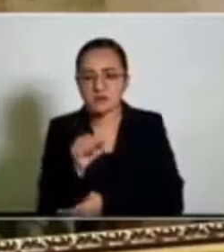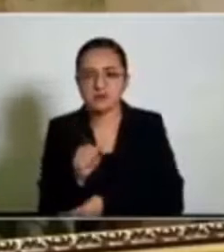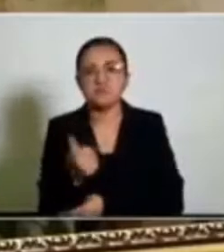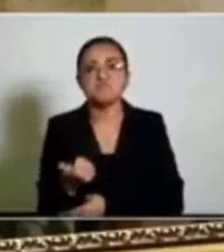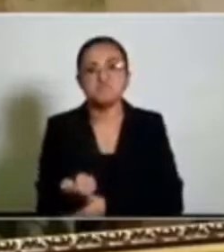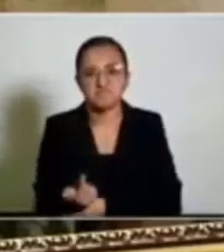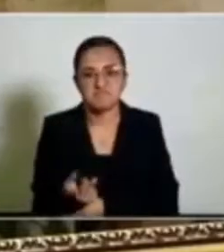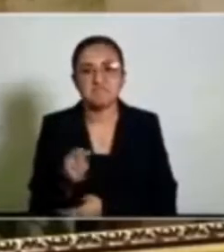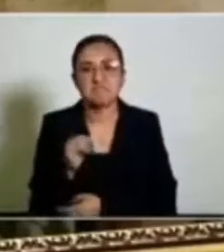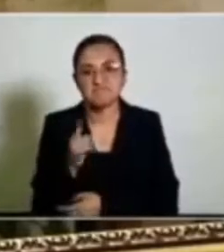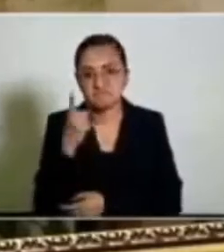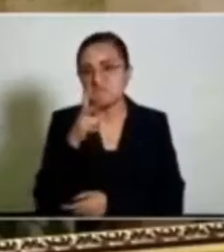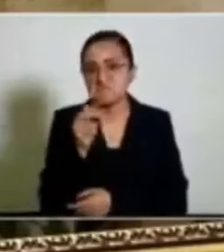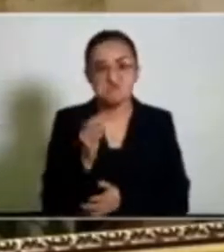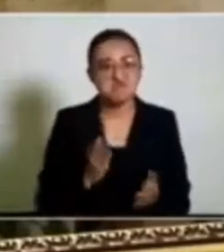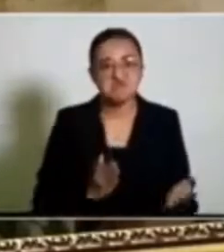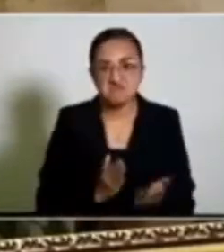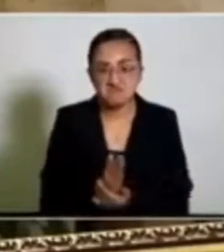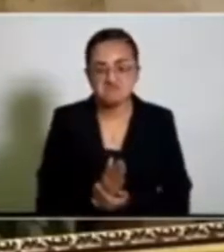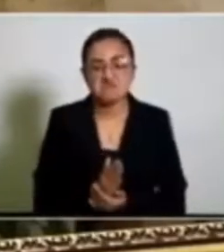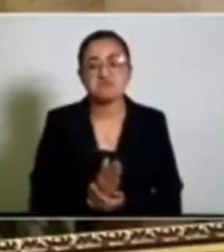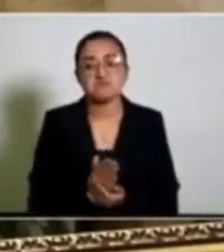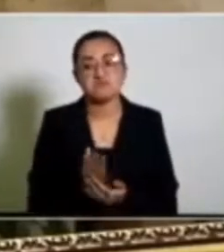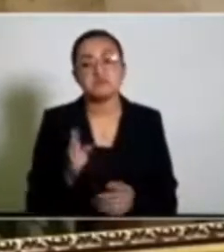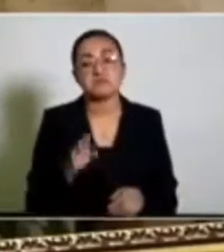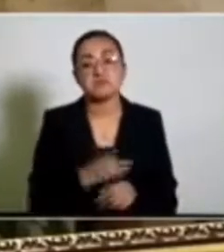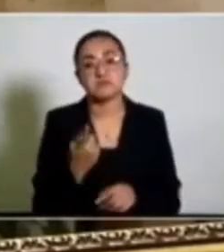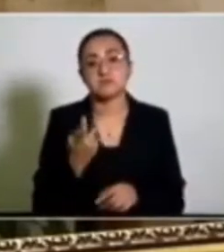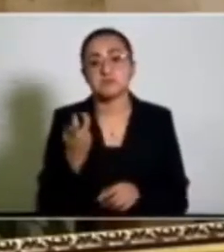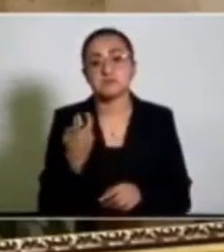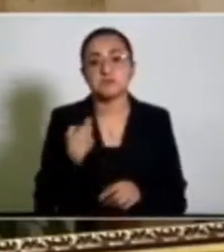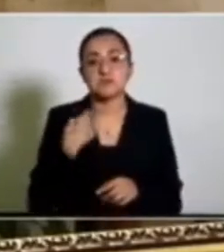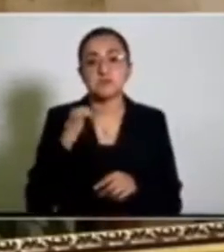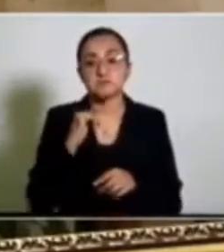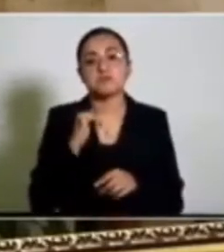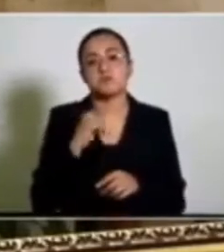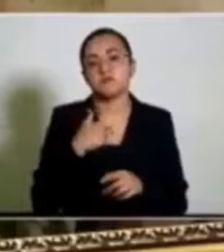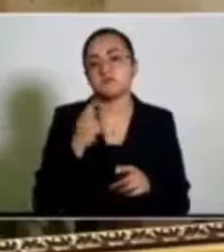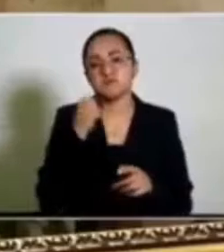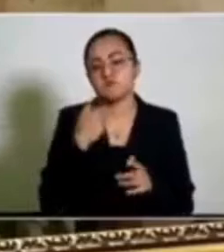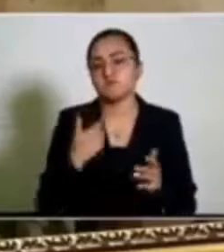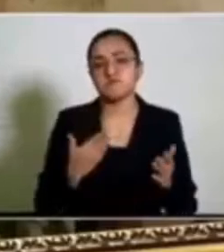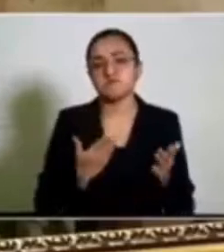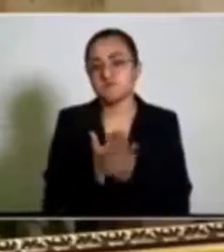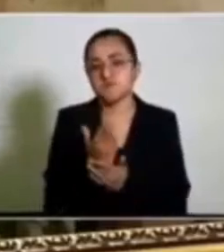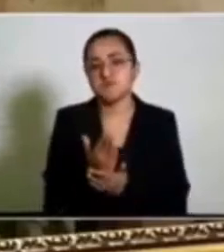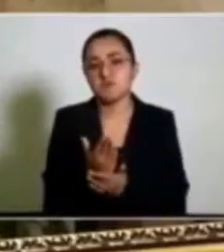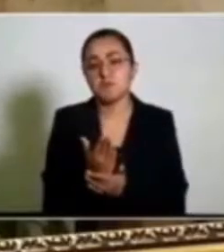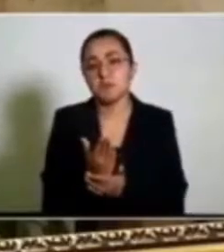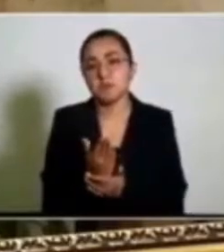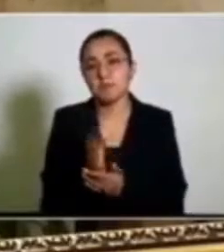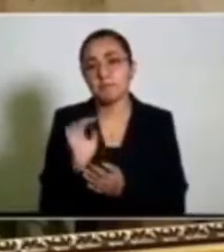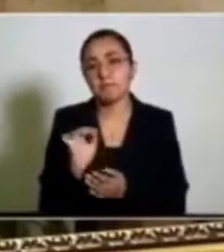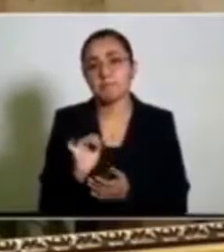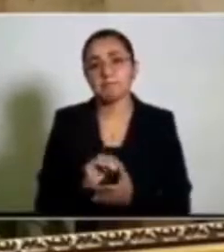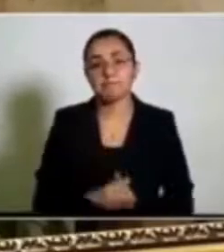para que no se impugne, ¿eh? Porque entonces sí nos metemos. Entonces sí nos metemos.